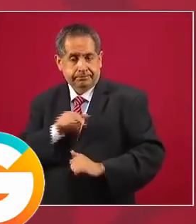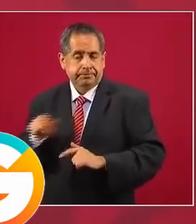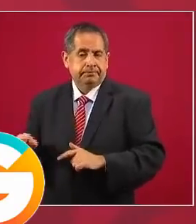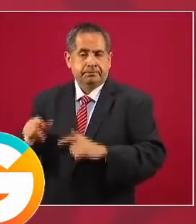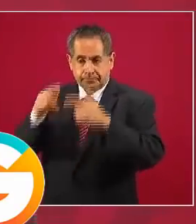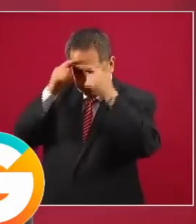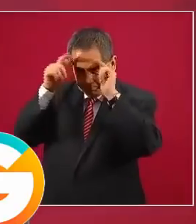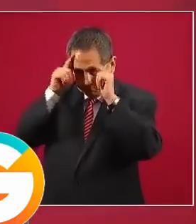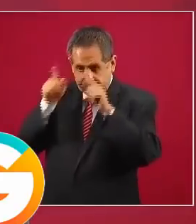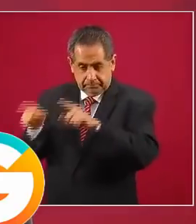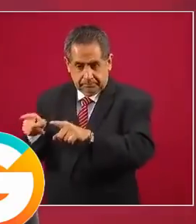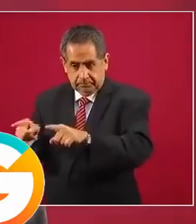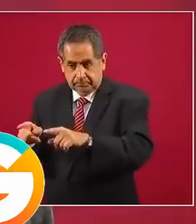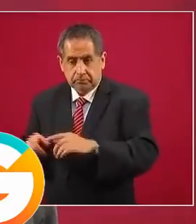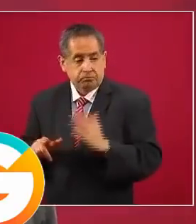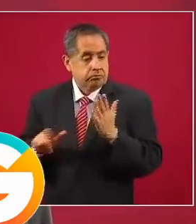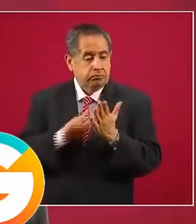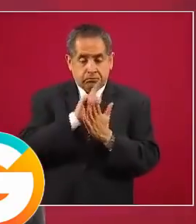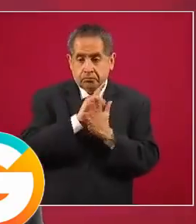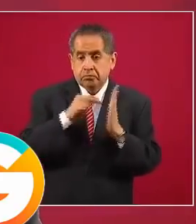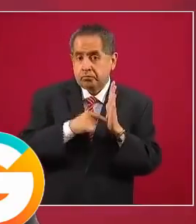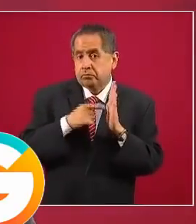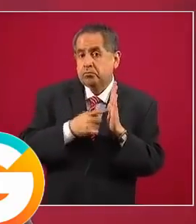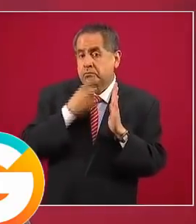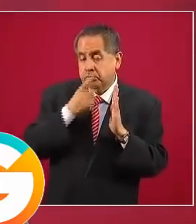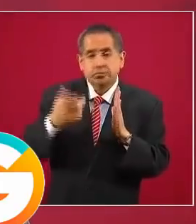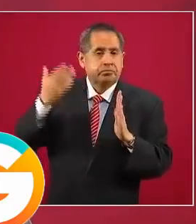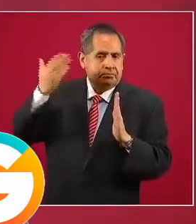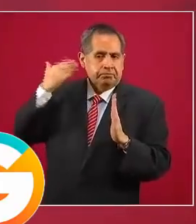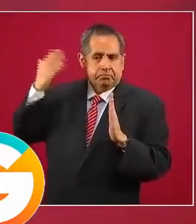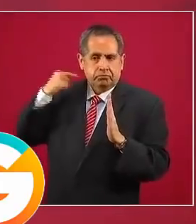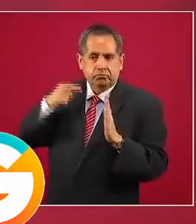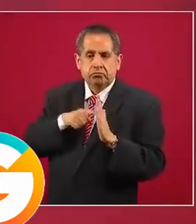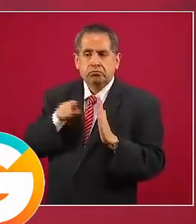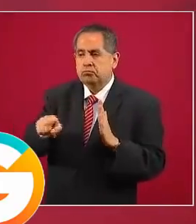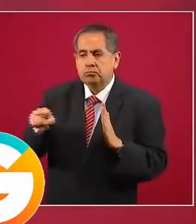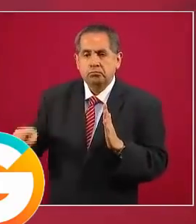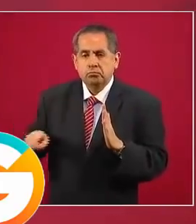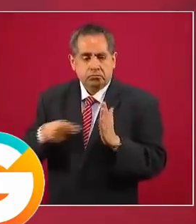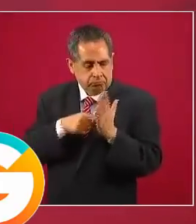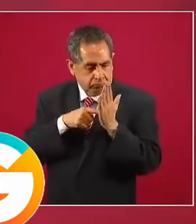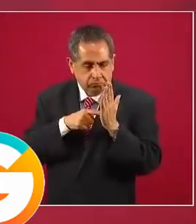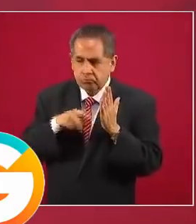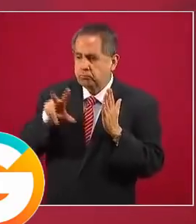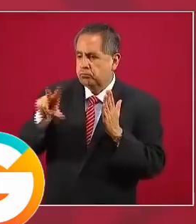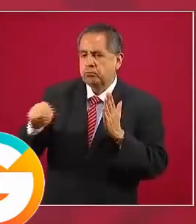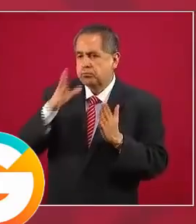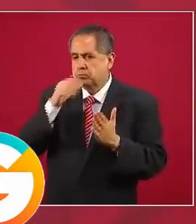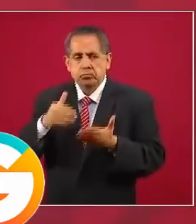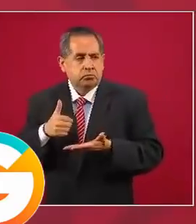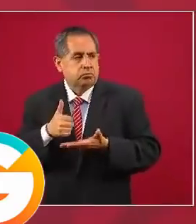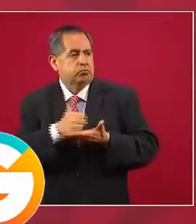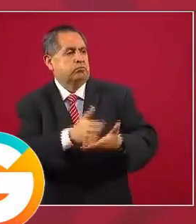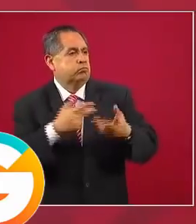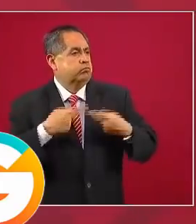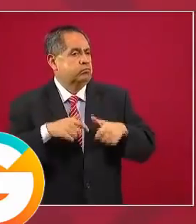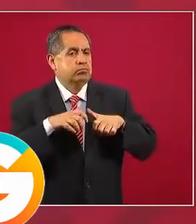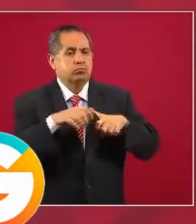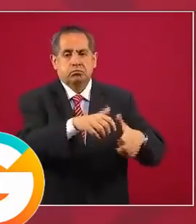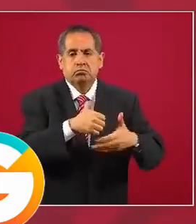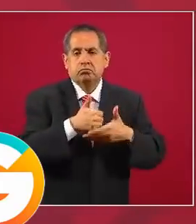y formalmente, legalmente, no se podía contar con ellas